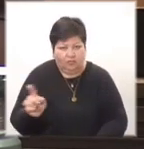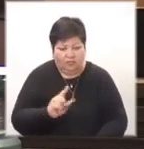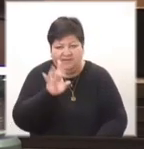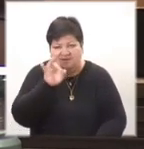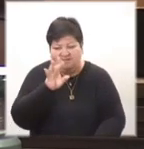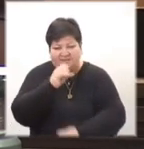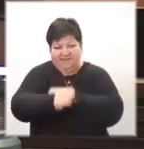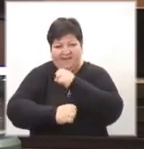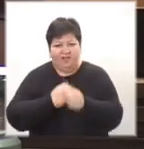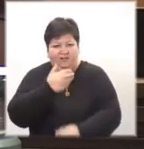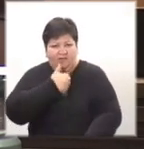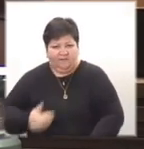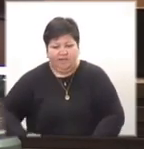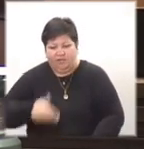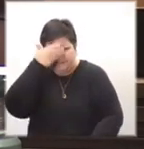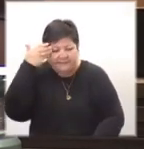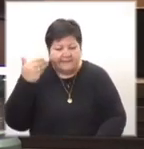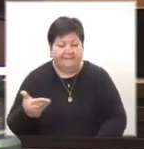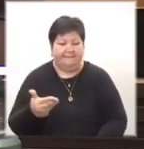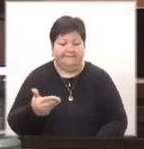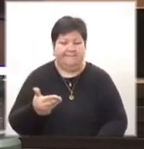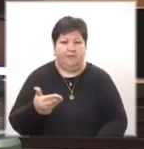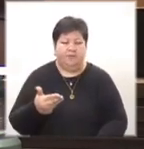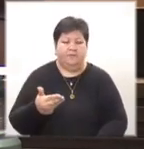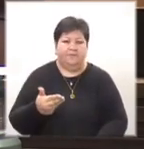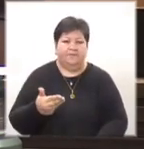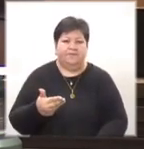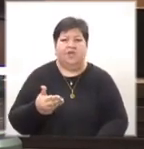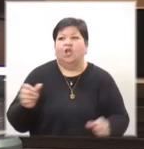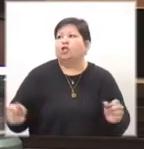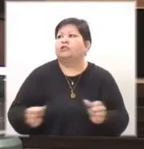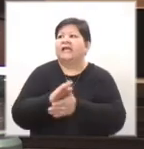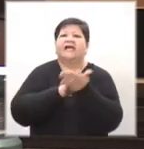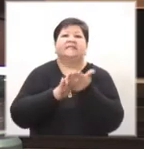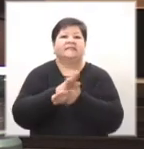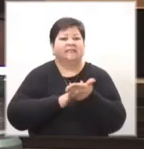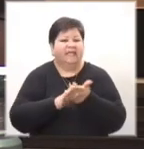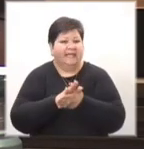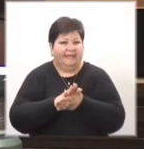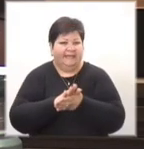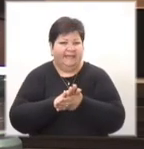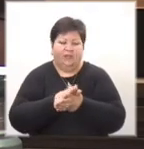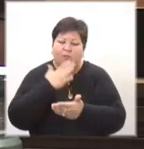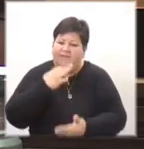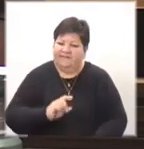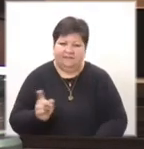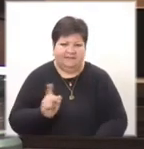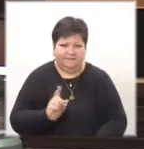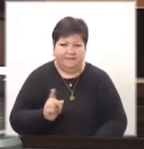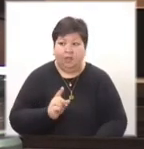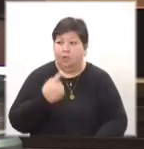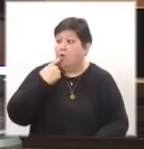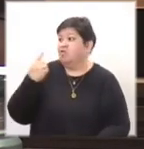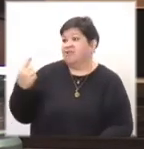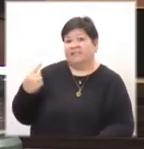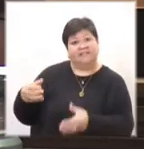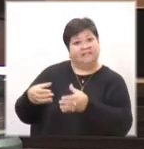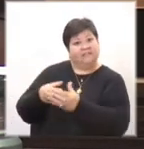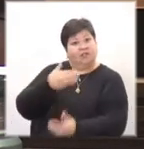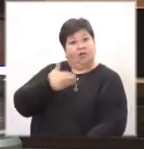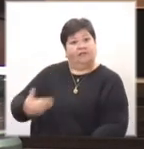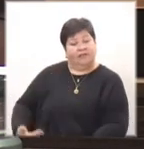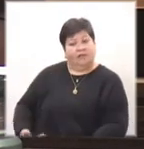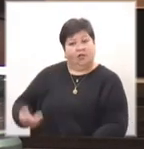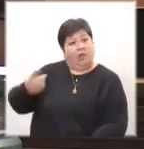de administraciones frente amplistas no se ha hecho nada, como ha afirmado el oficialismo ante la opinión